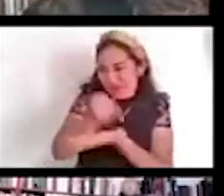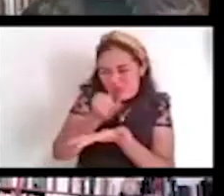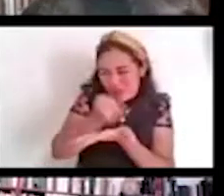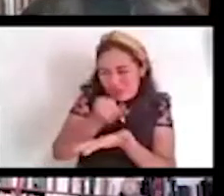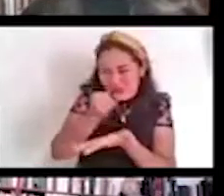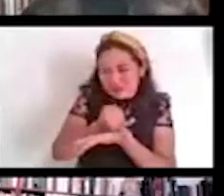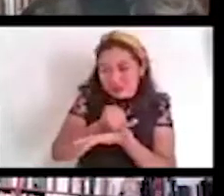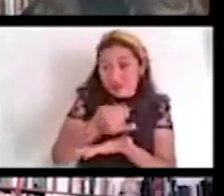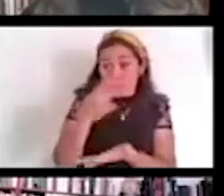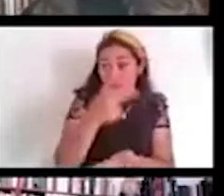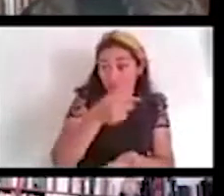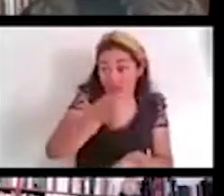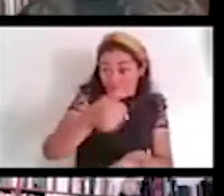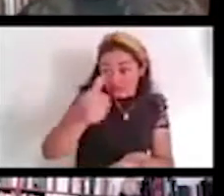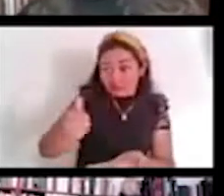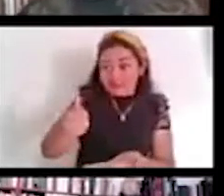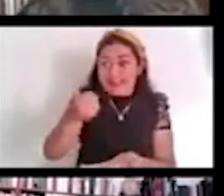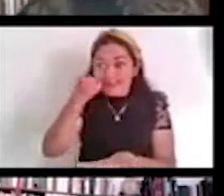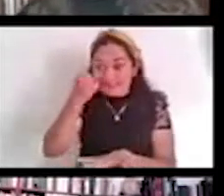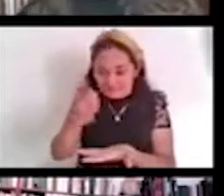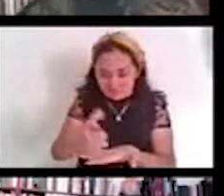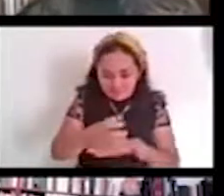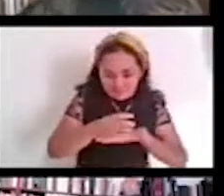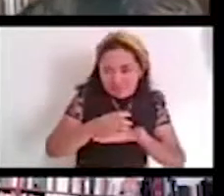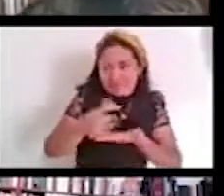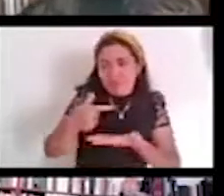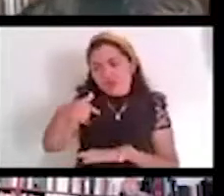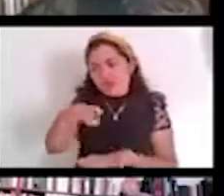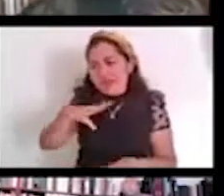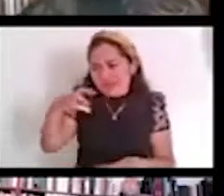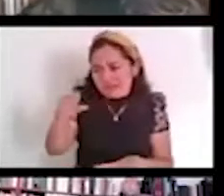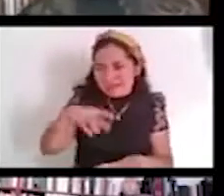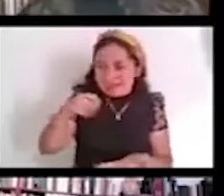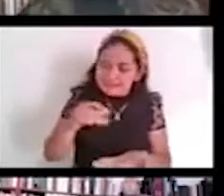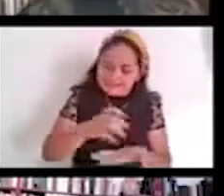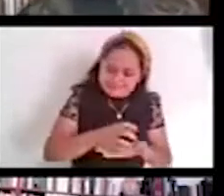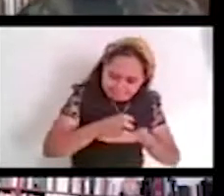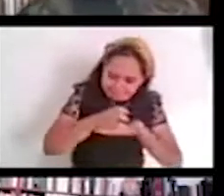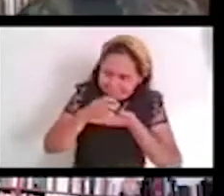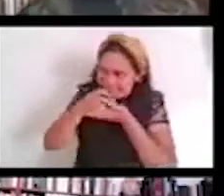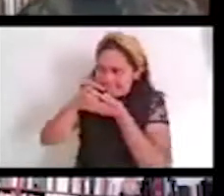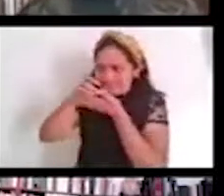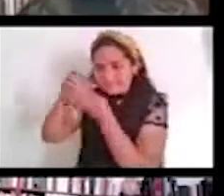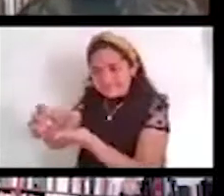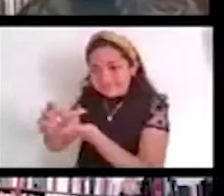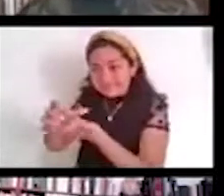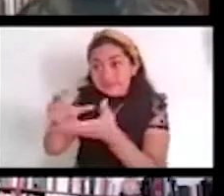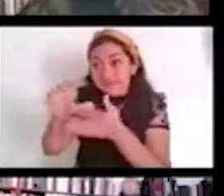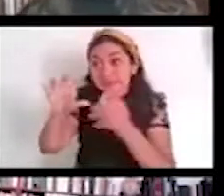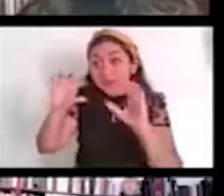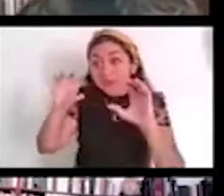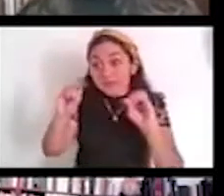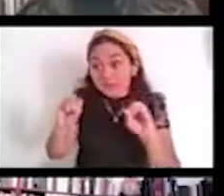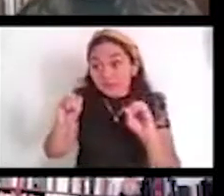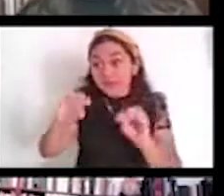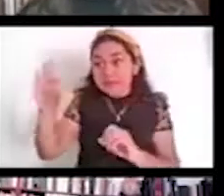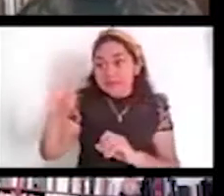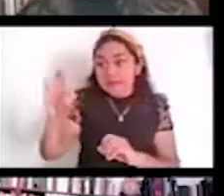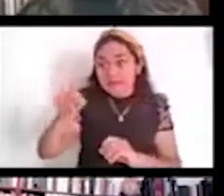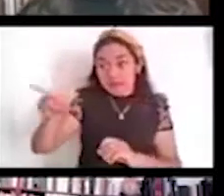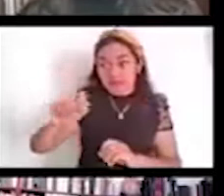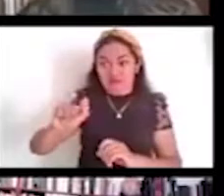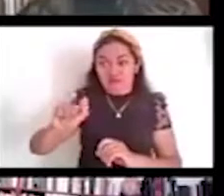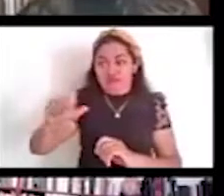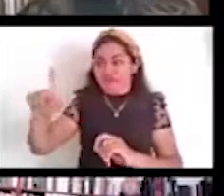no voluntaria de tu esfuerzo convertido acá en divisa o en bienes de prestigio o en bienes de uso